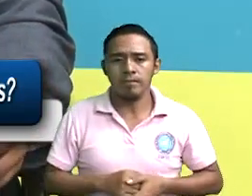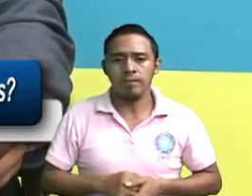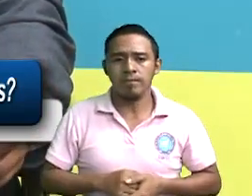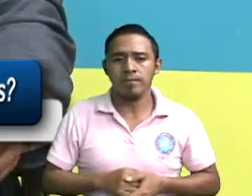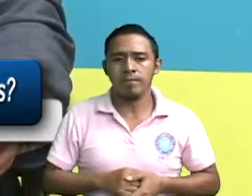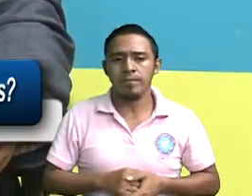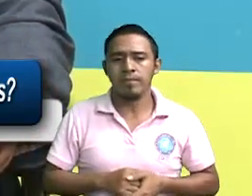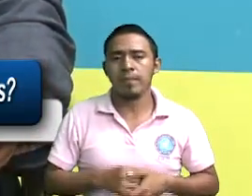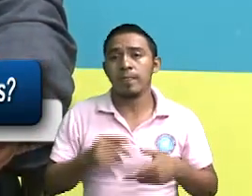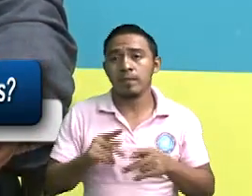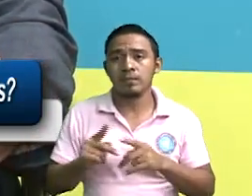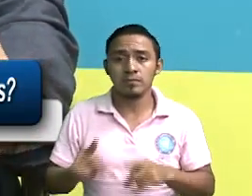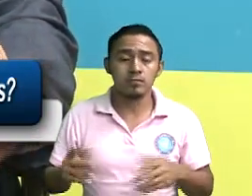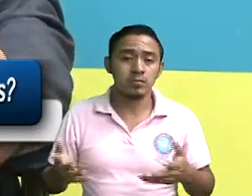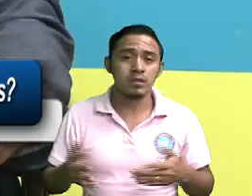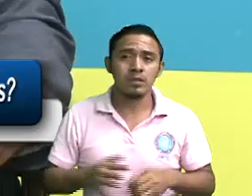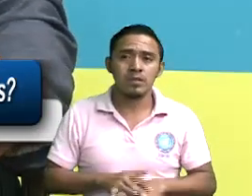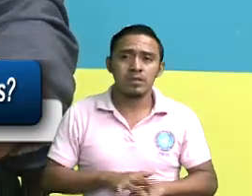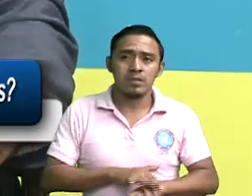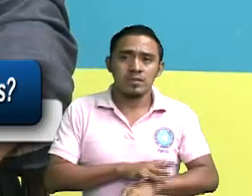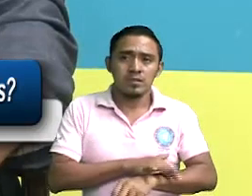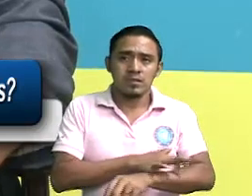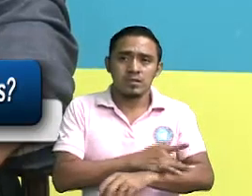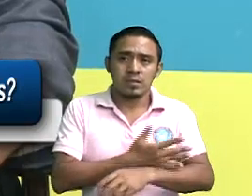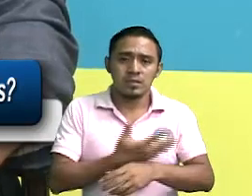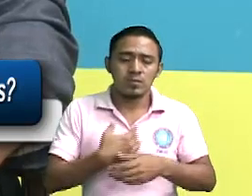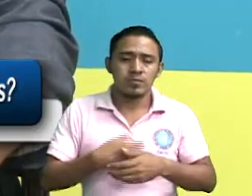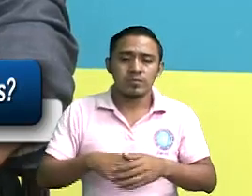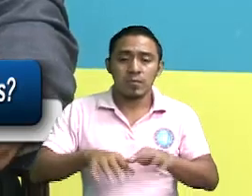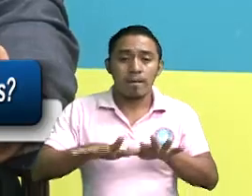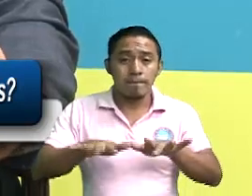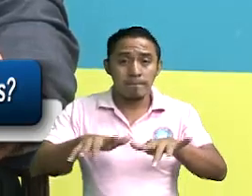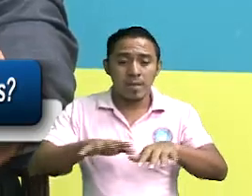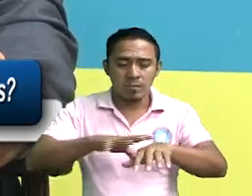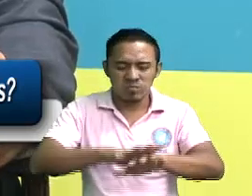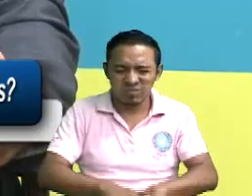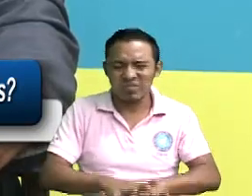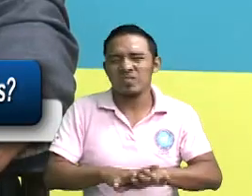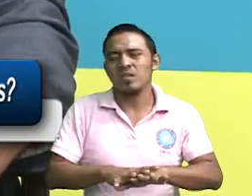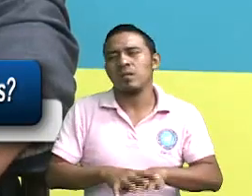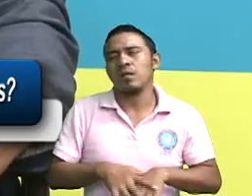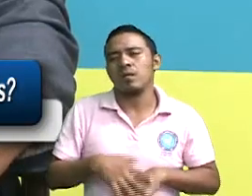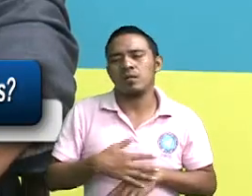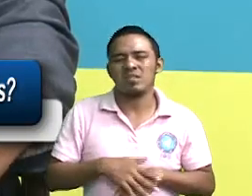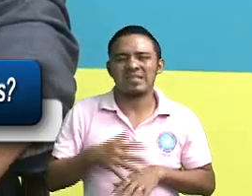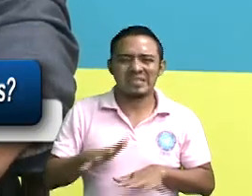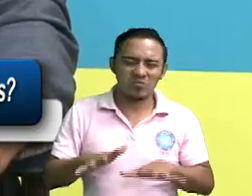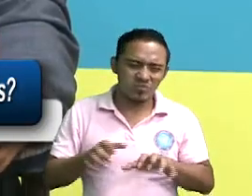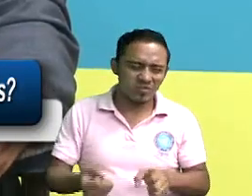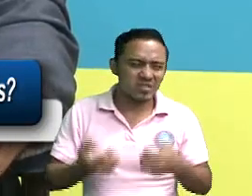si alguien sintiera que tiene algo pesado amarrado a sus pies y le cuesta dar un paso.